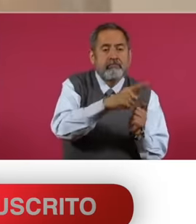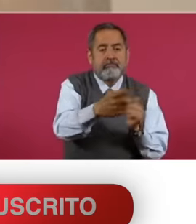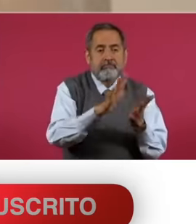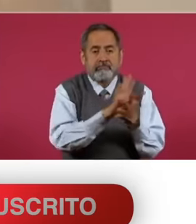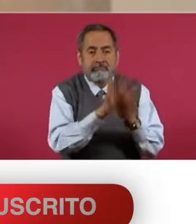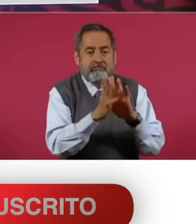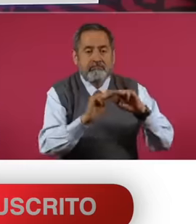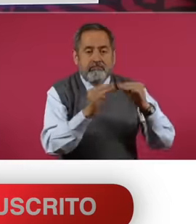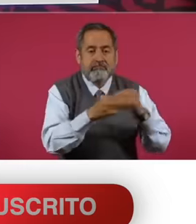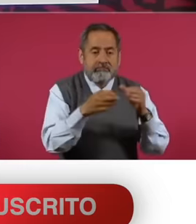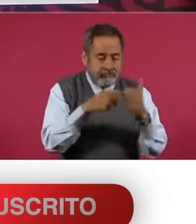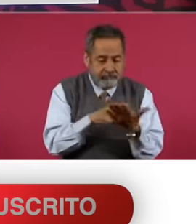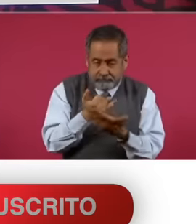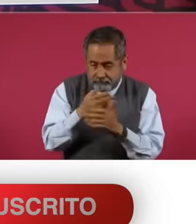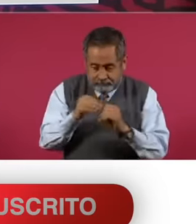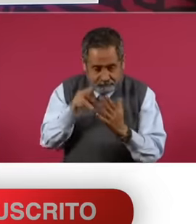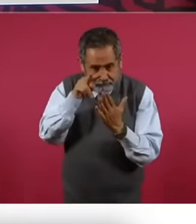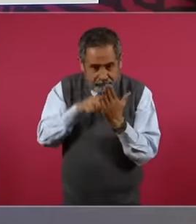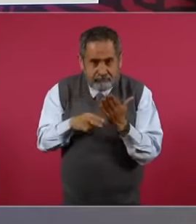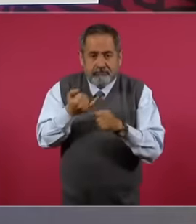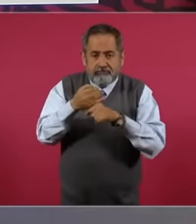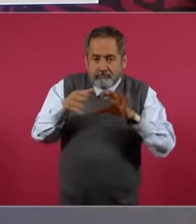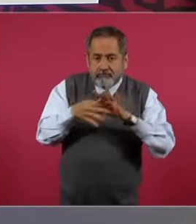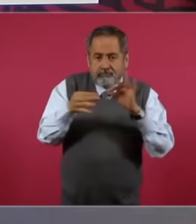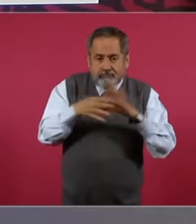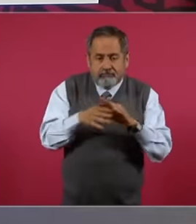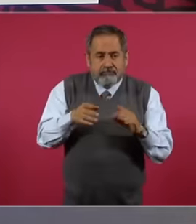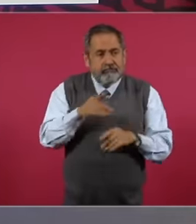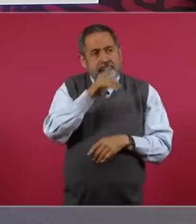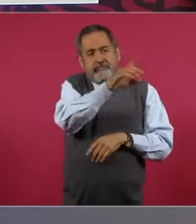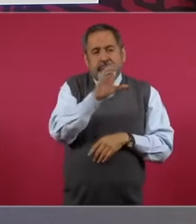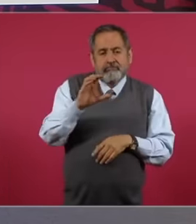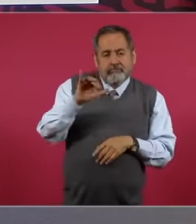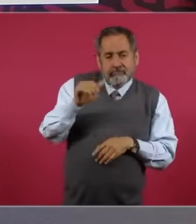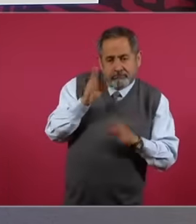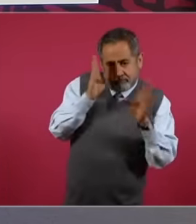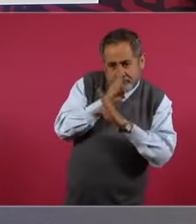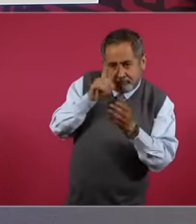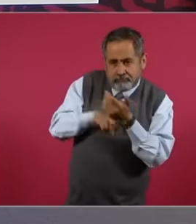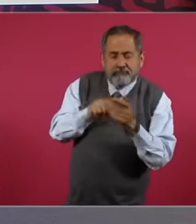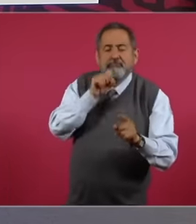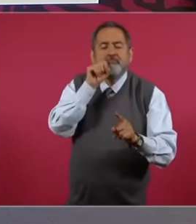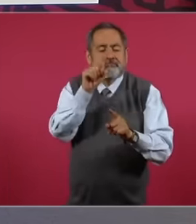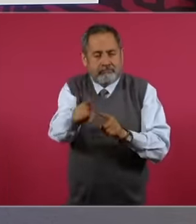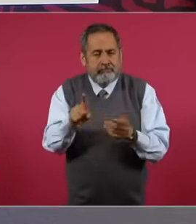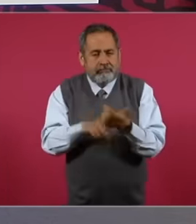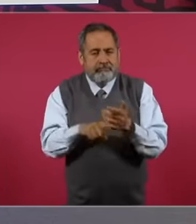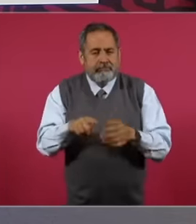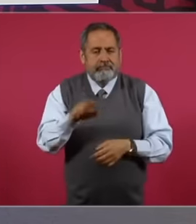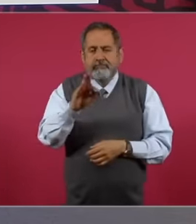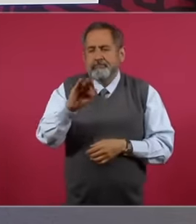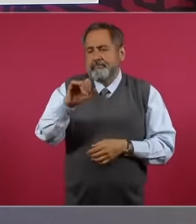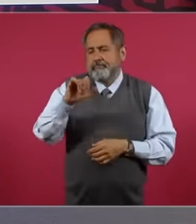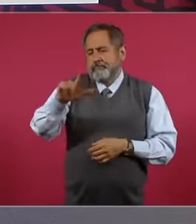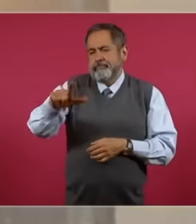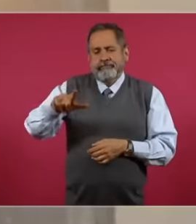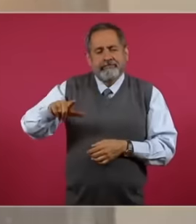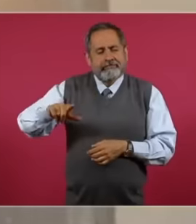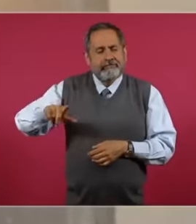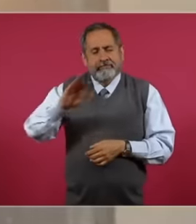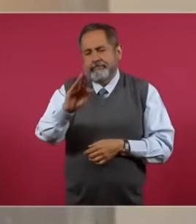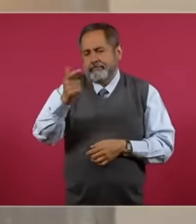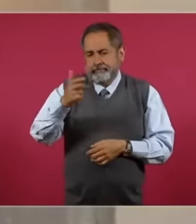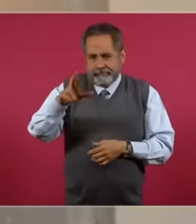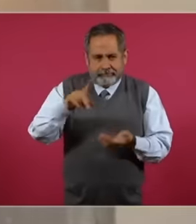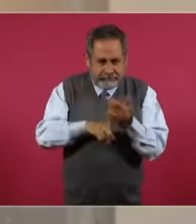narcotráfico. Esa información incluía informes de la inteligencia militar y también del expediente de la Fiscalía General de la República de la